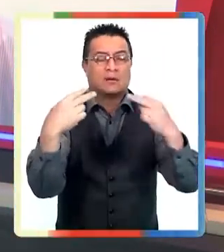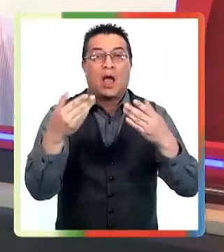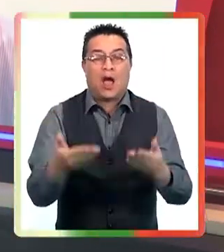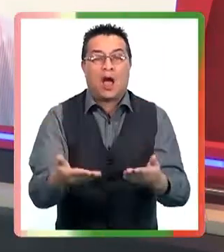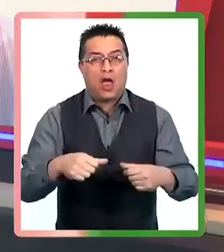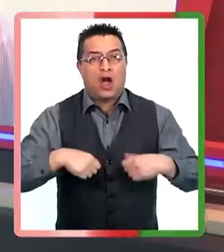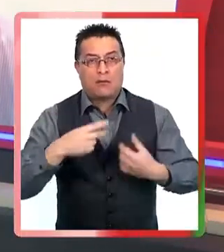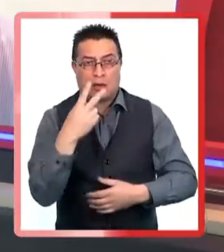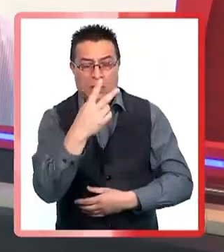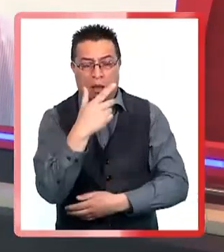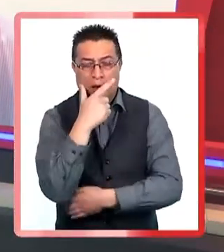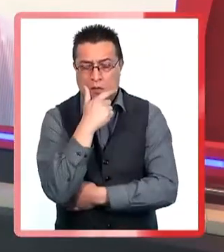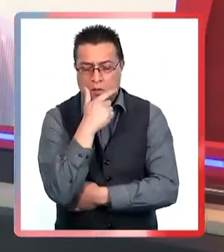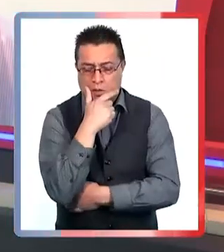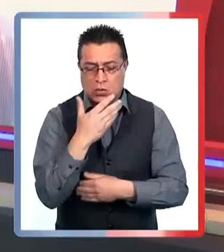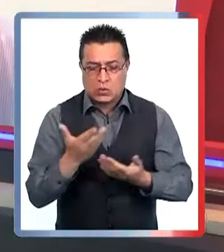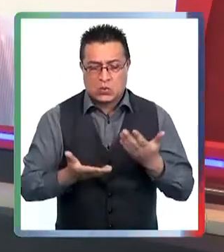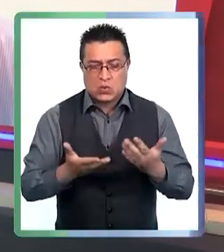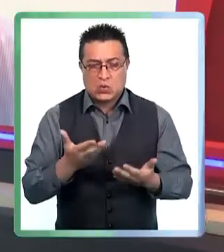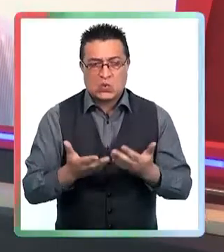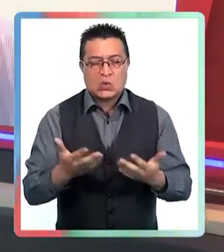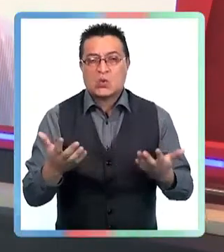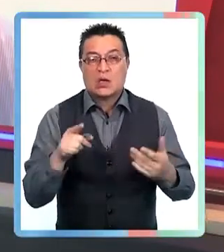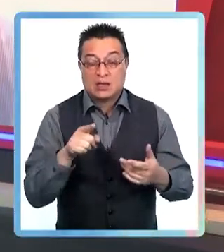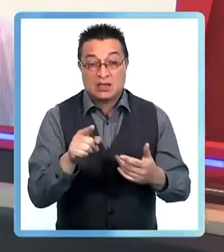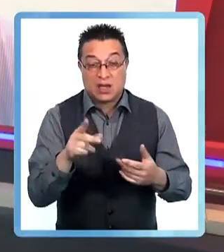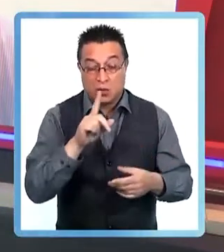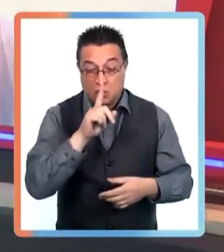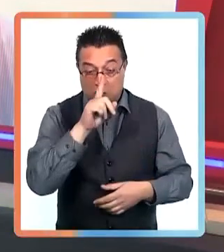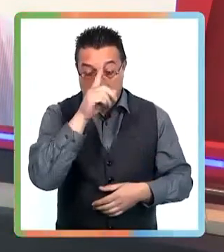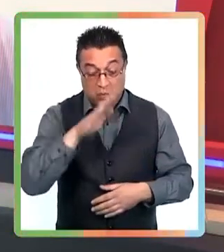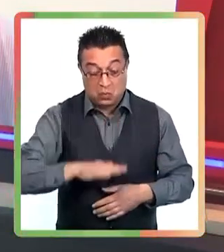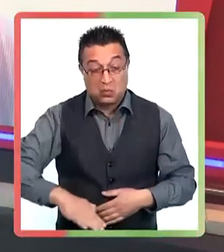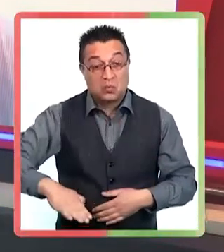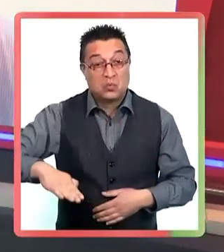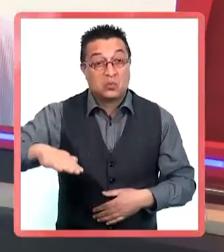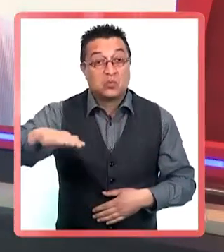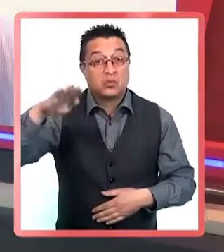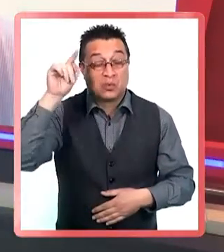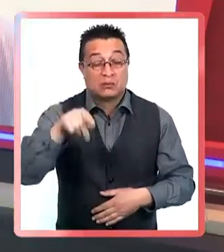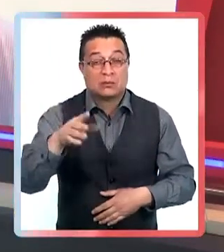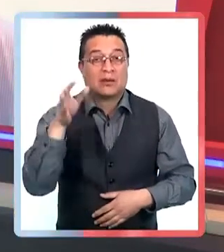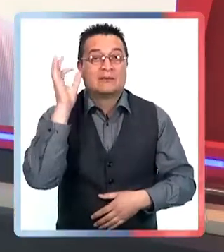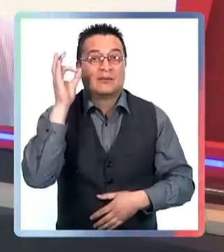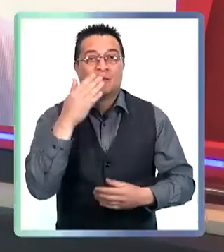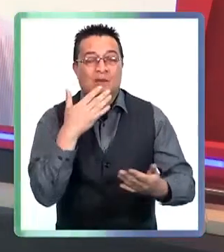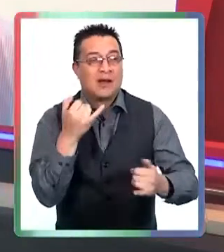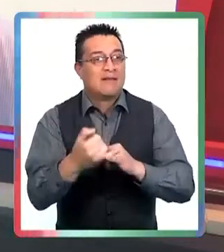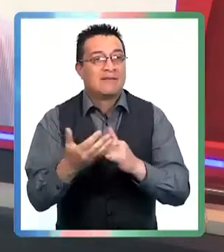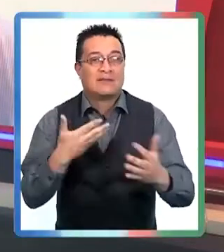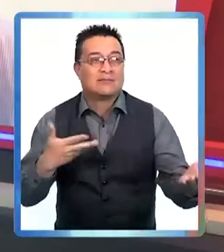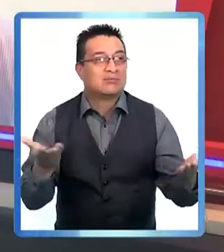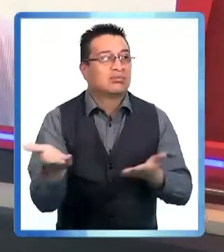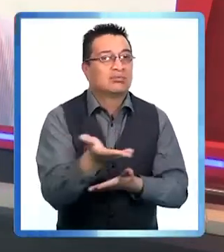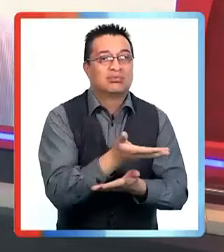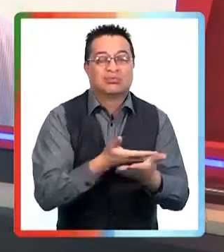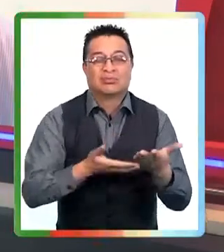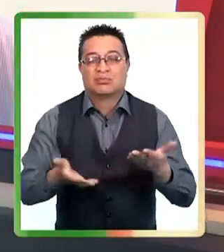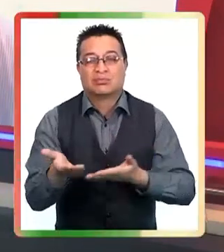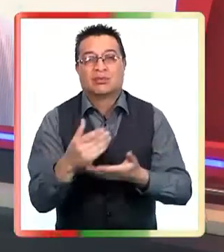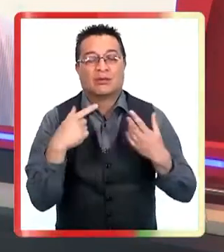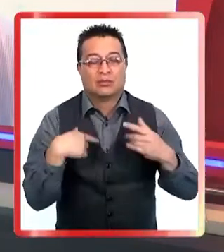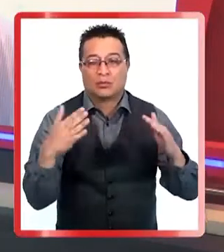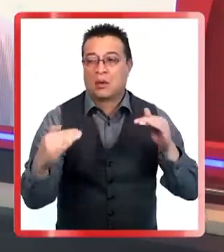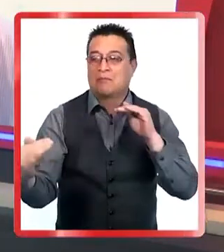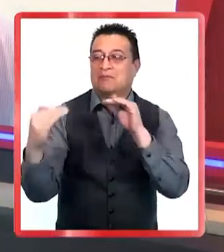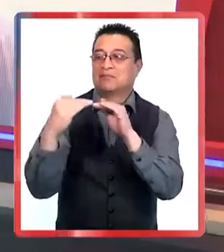también mirarán esta conversación y estarán evaluando, porque a veces este hábito comienza desde el punto de vista de las reuniones sociales, un poco